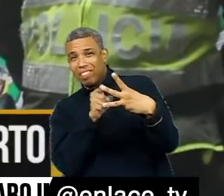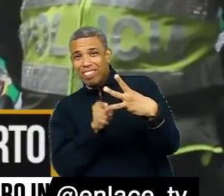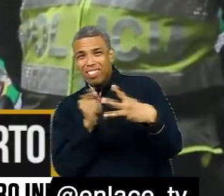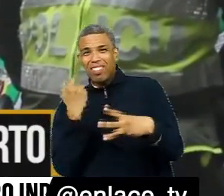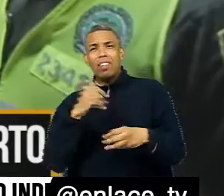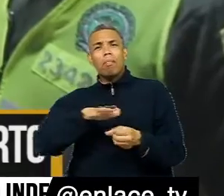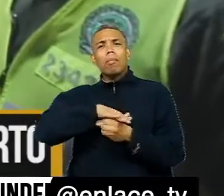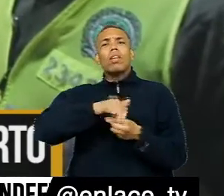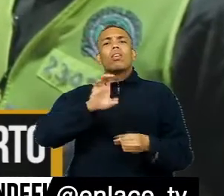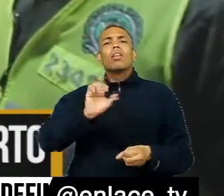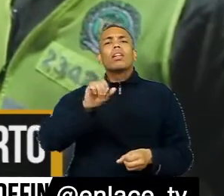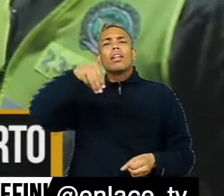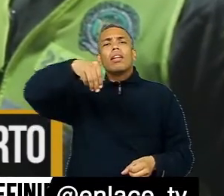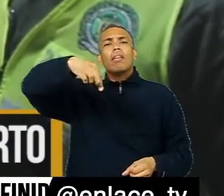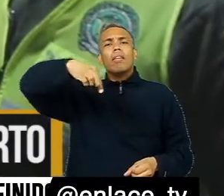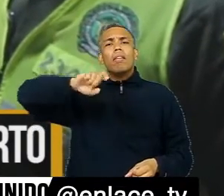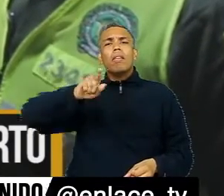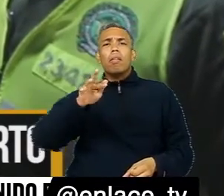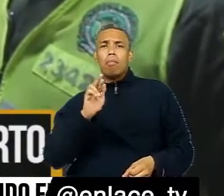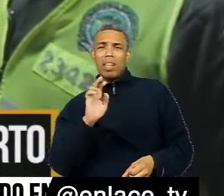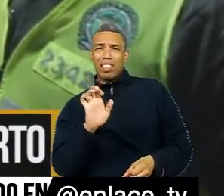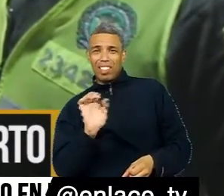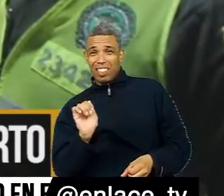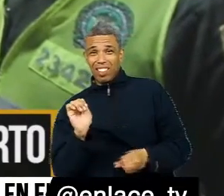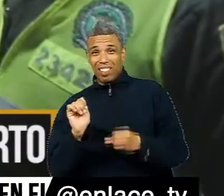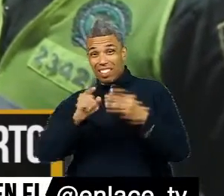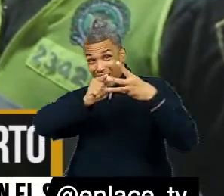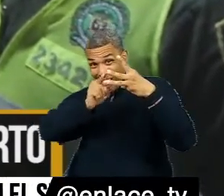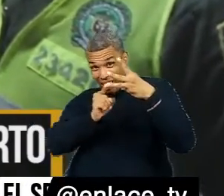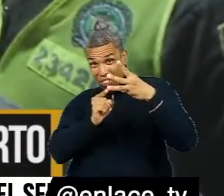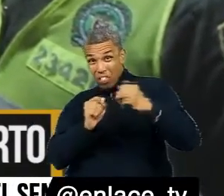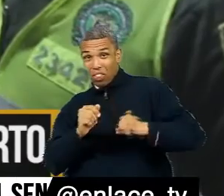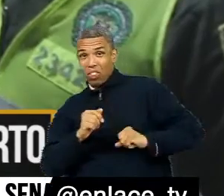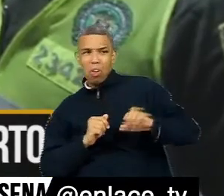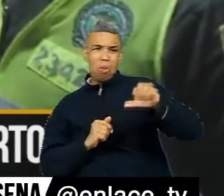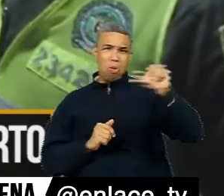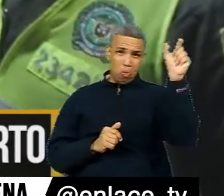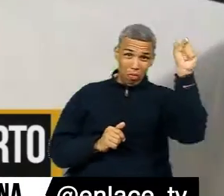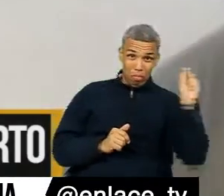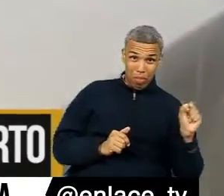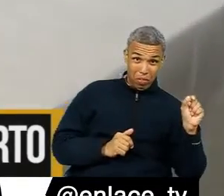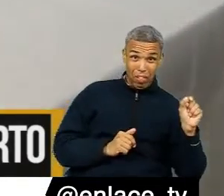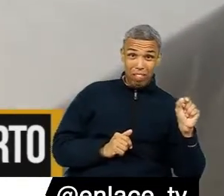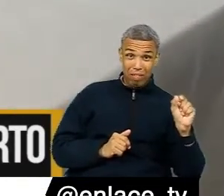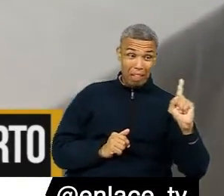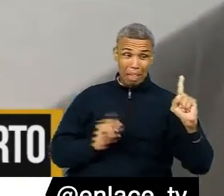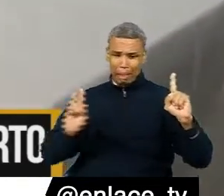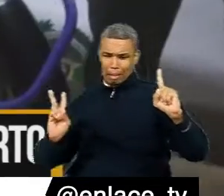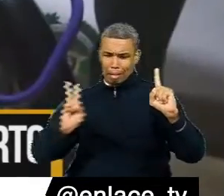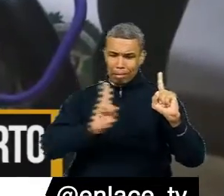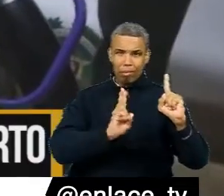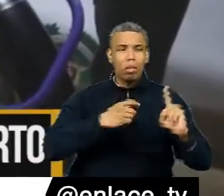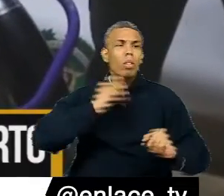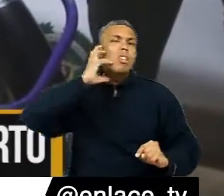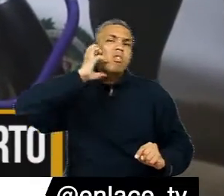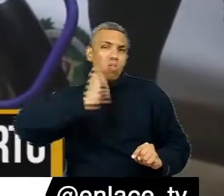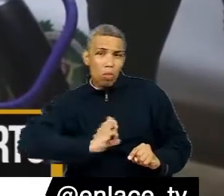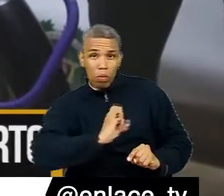por los sujetos con arma de fuego para despojarlo del dinero en efectivo que llevaba. Esto se da cuando estas personas estaban